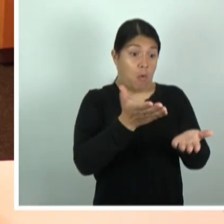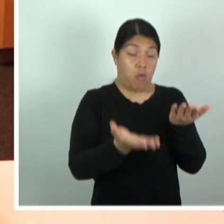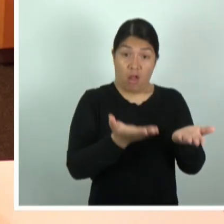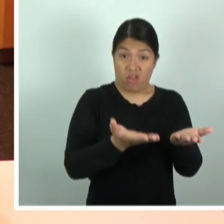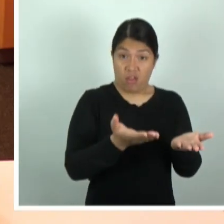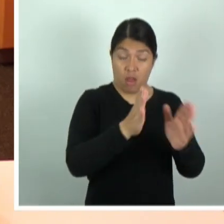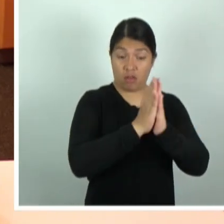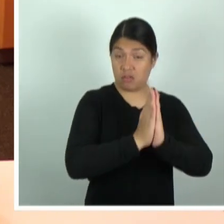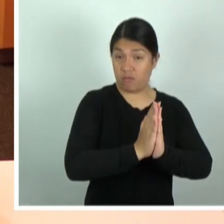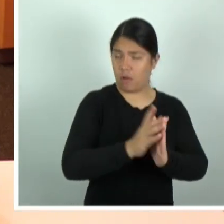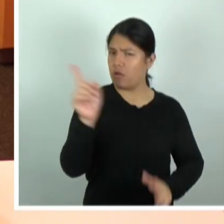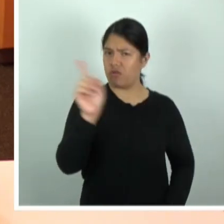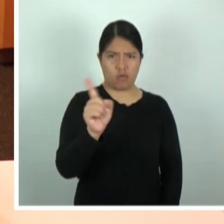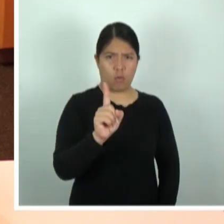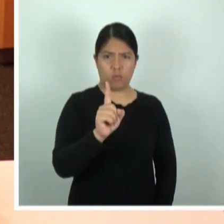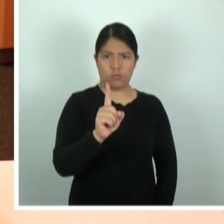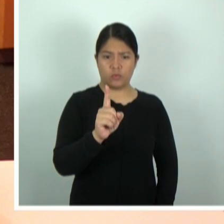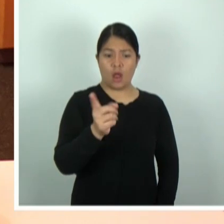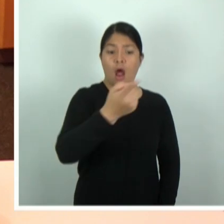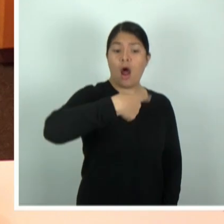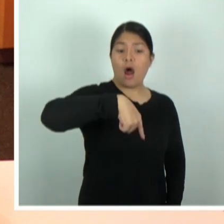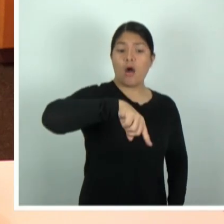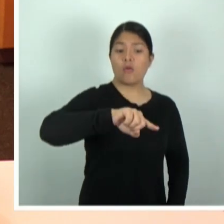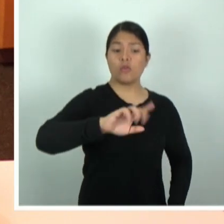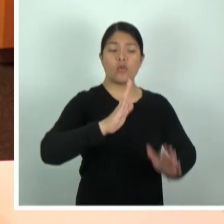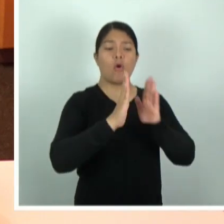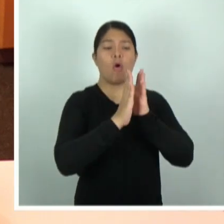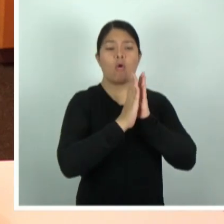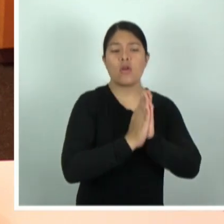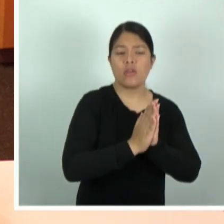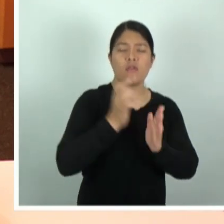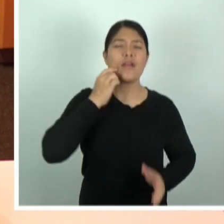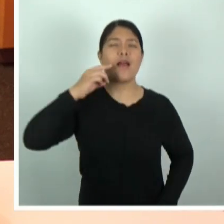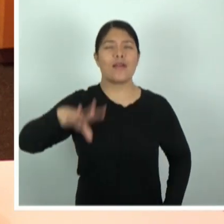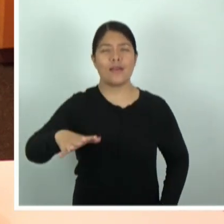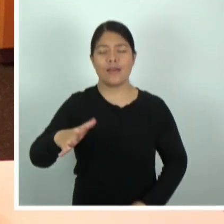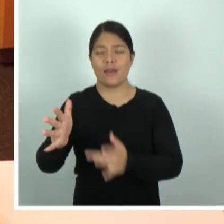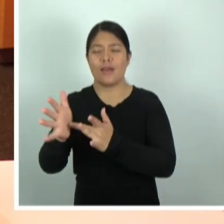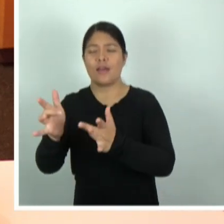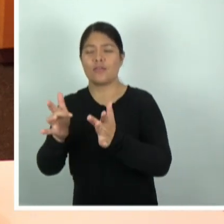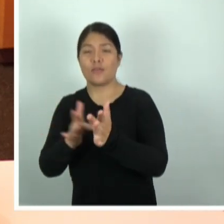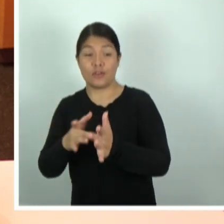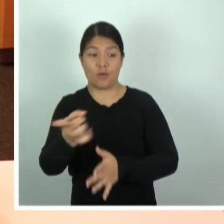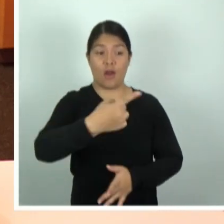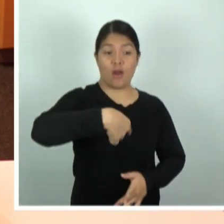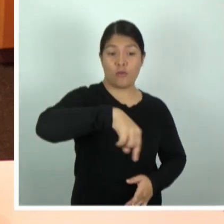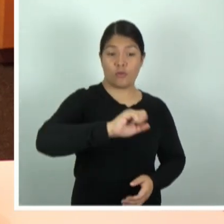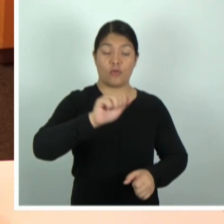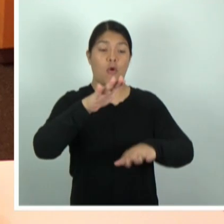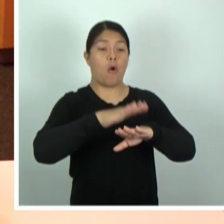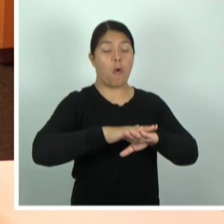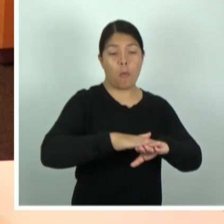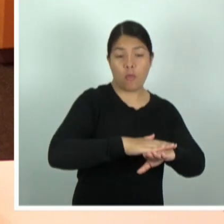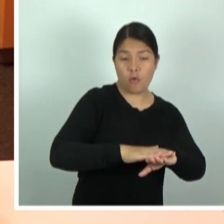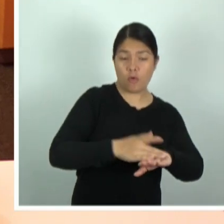nos santifica es el Señor Jesucristo. Él nos perdona, Él nos